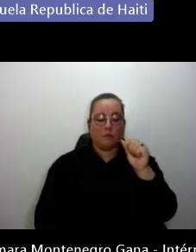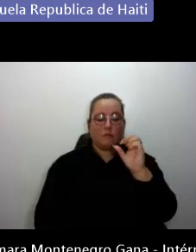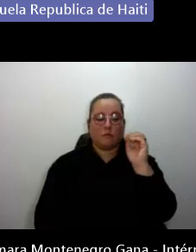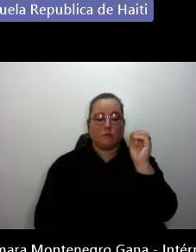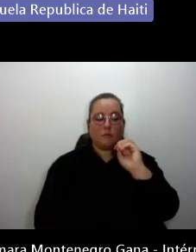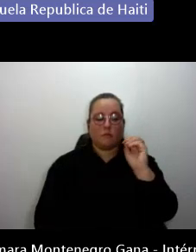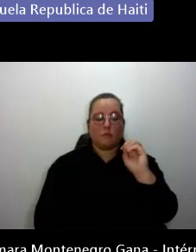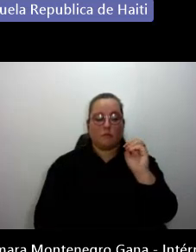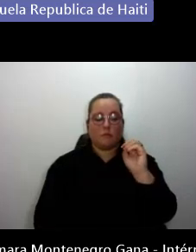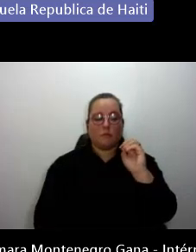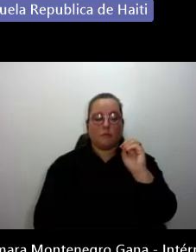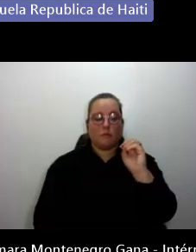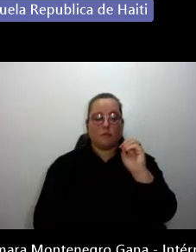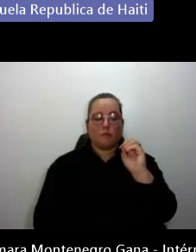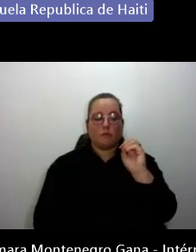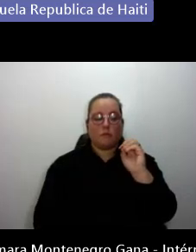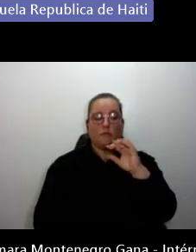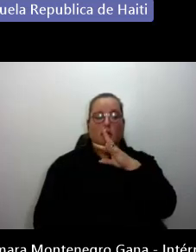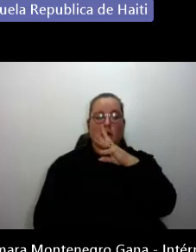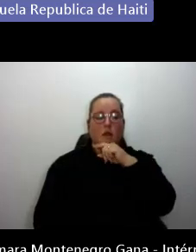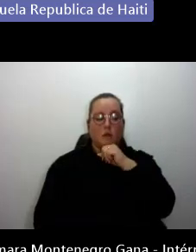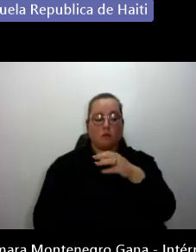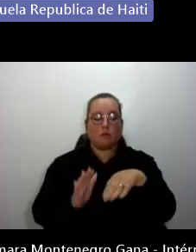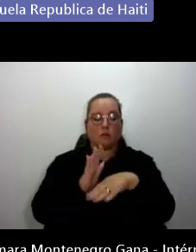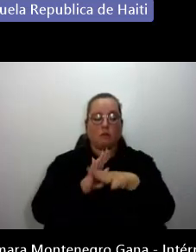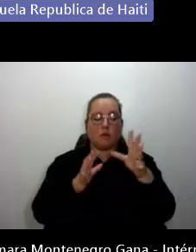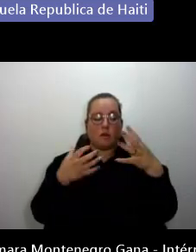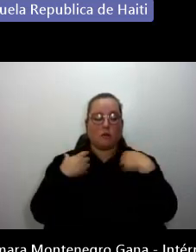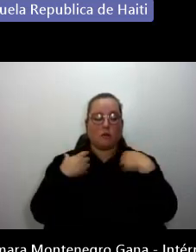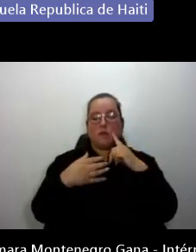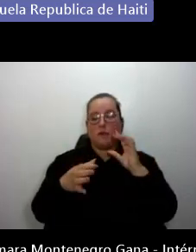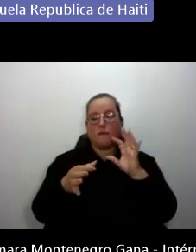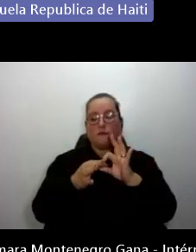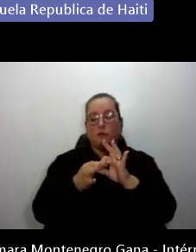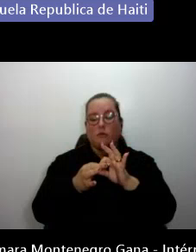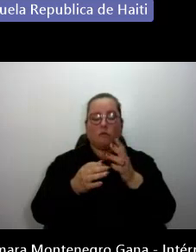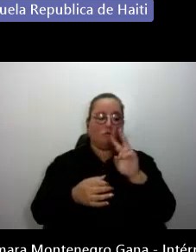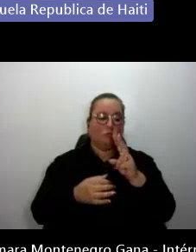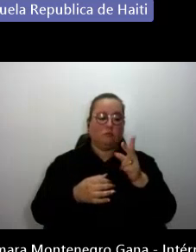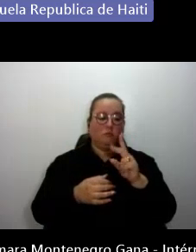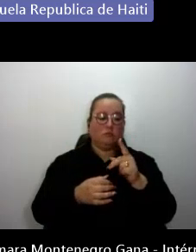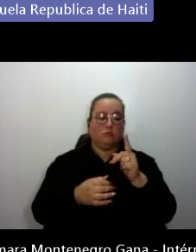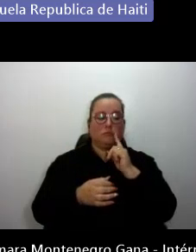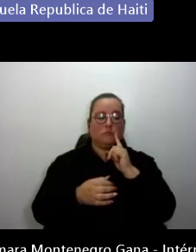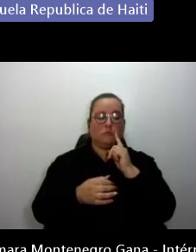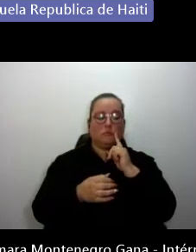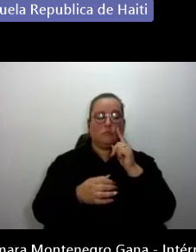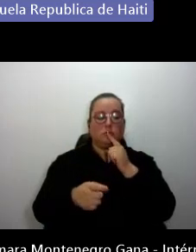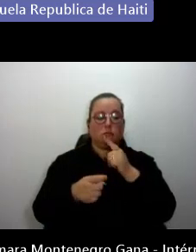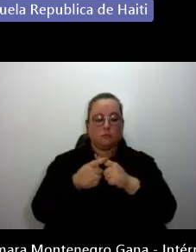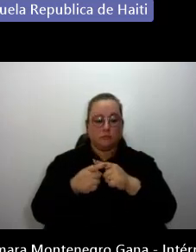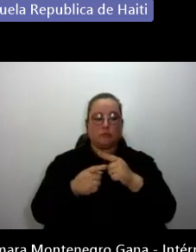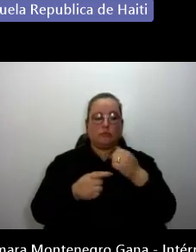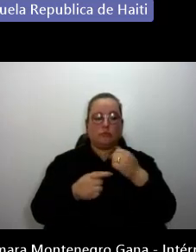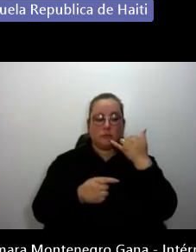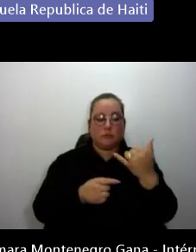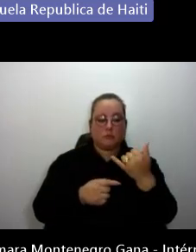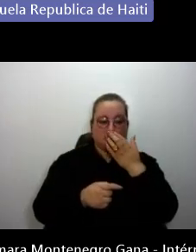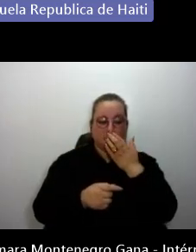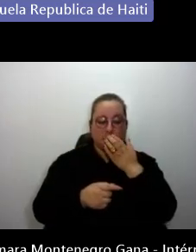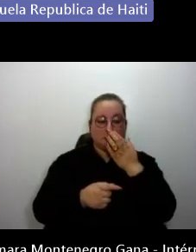quizás el adulto más responsable del estudiante, el que tiene el vínculo. Se le pide el nombre, el celular y además también